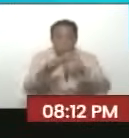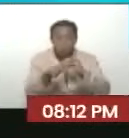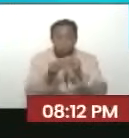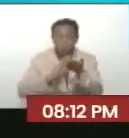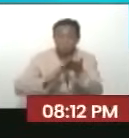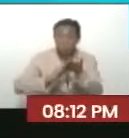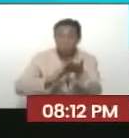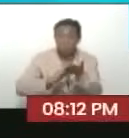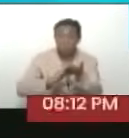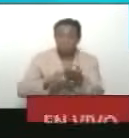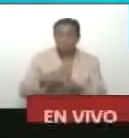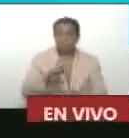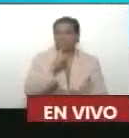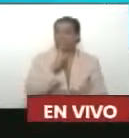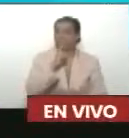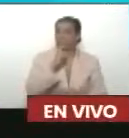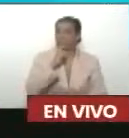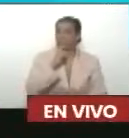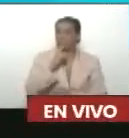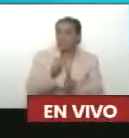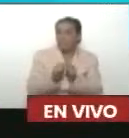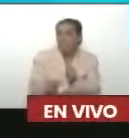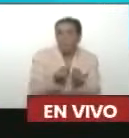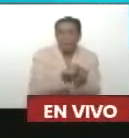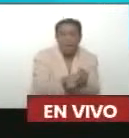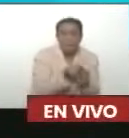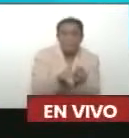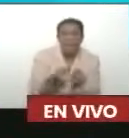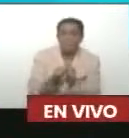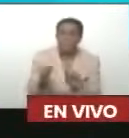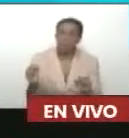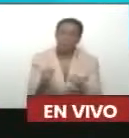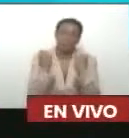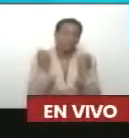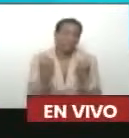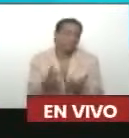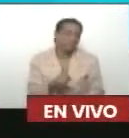A rialazo, a punto de cuenta. Imposible.